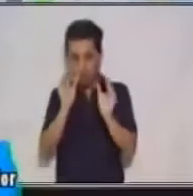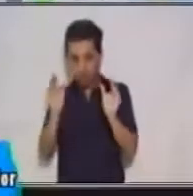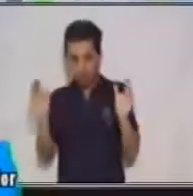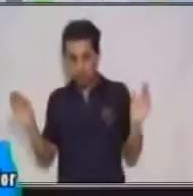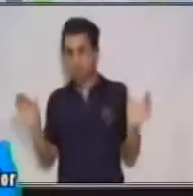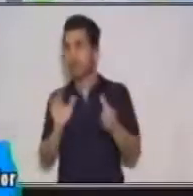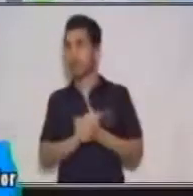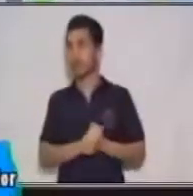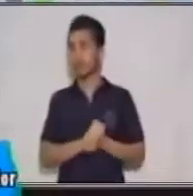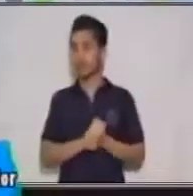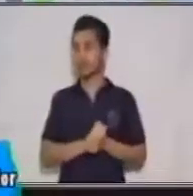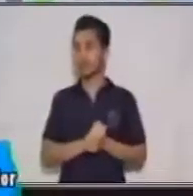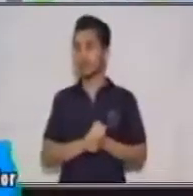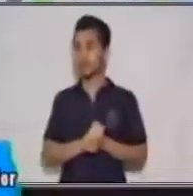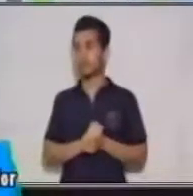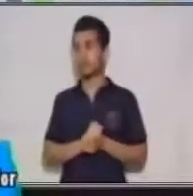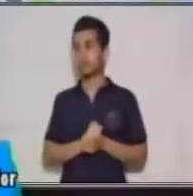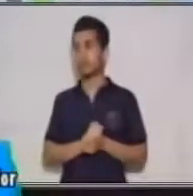5